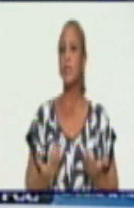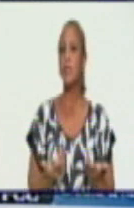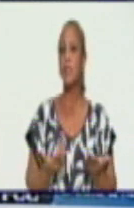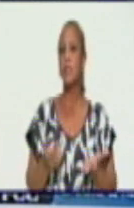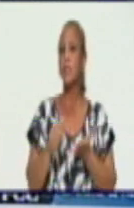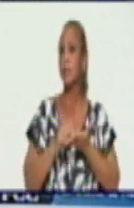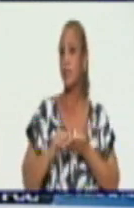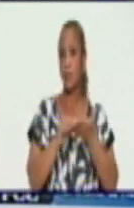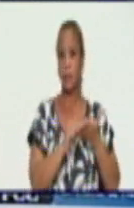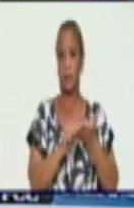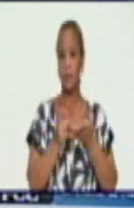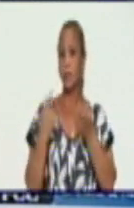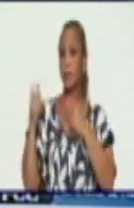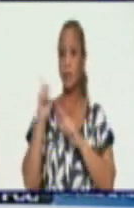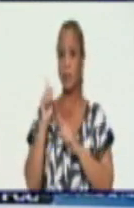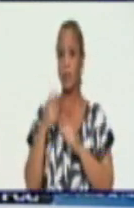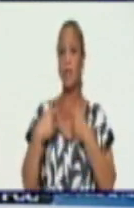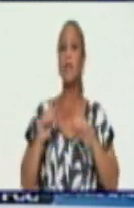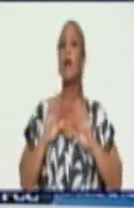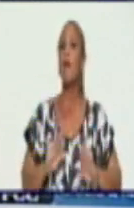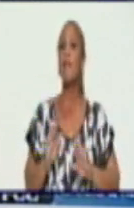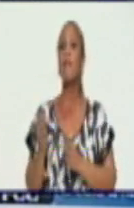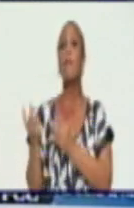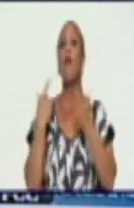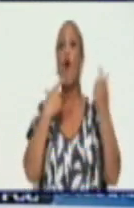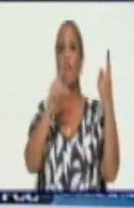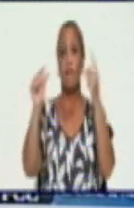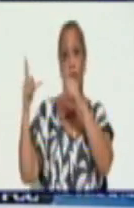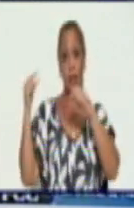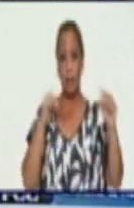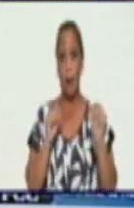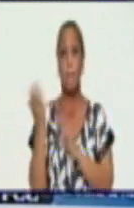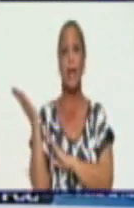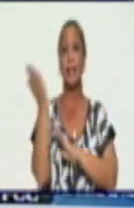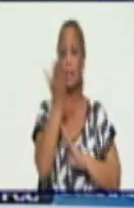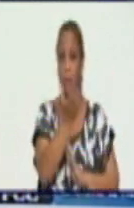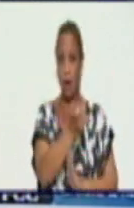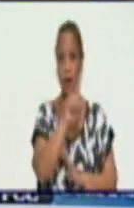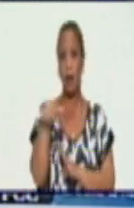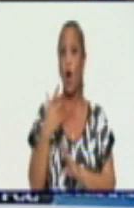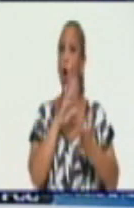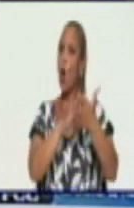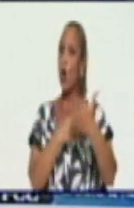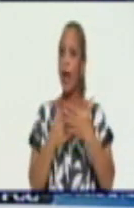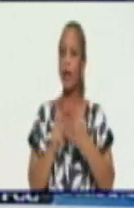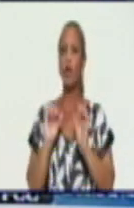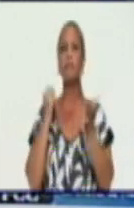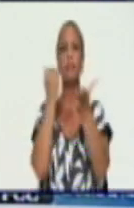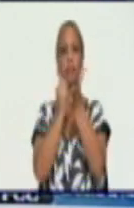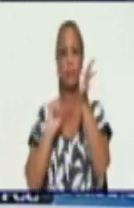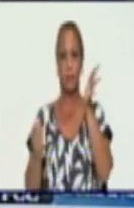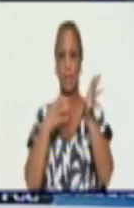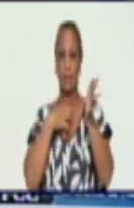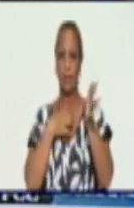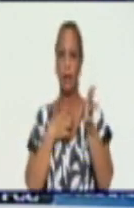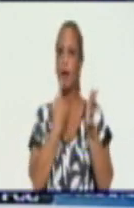estatal que es pues de alimentos se mantendrá la confer está para llevar en el horarios establecidos y que se aprueben en cada territorio